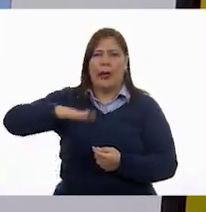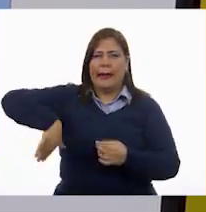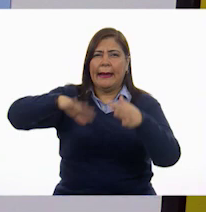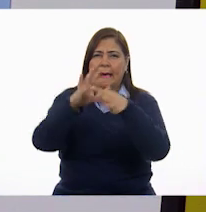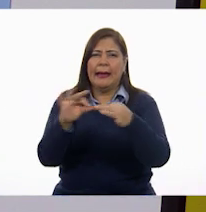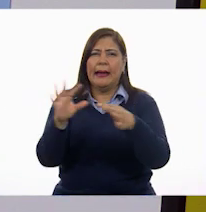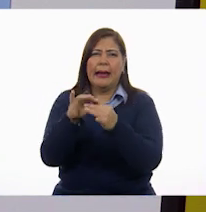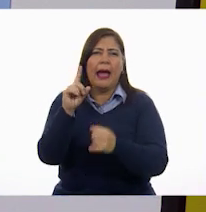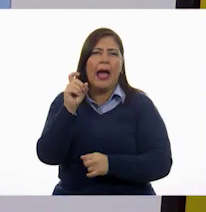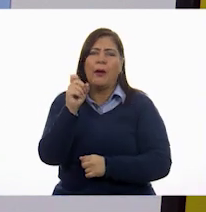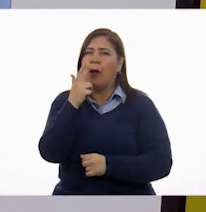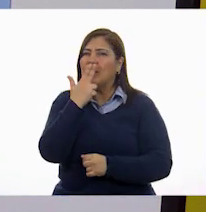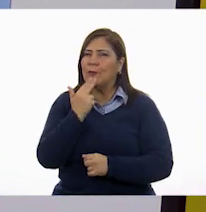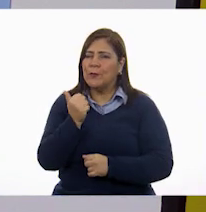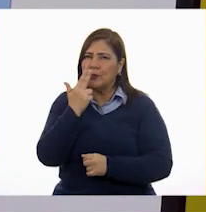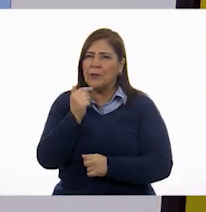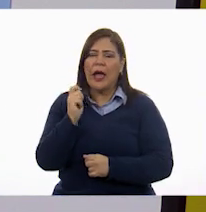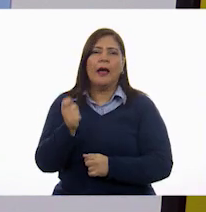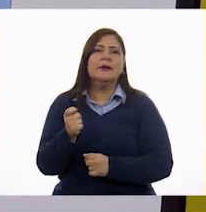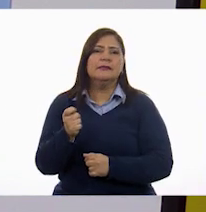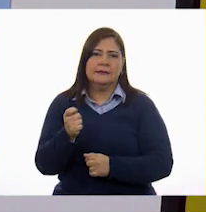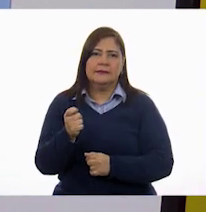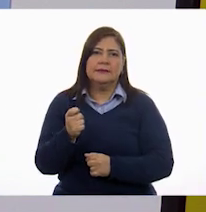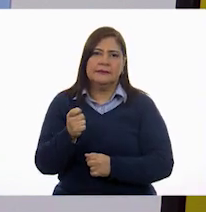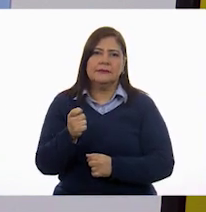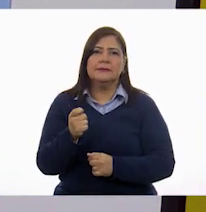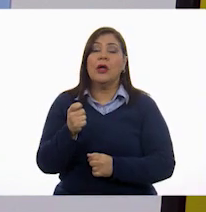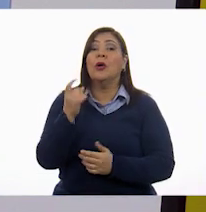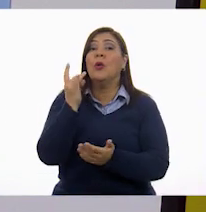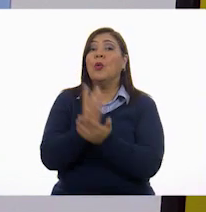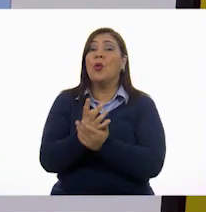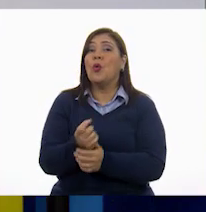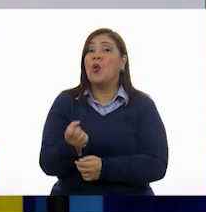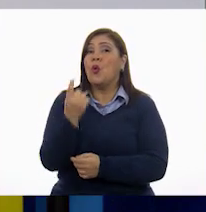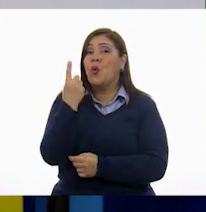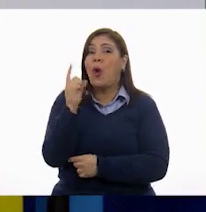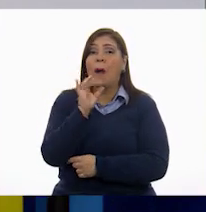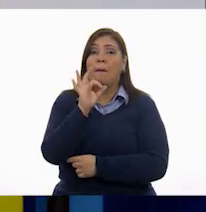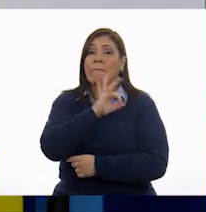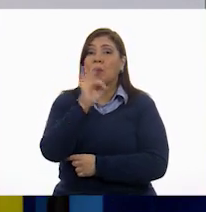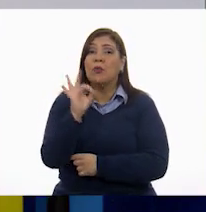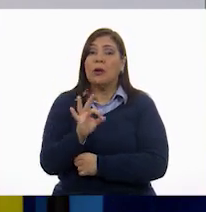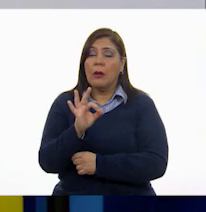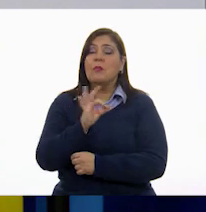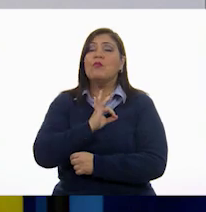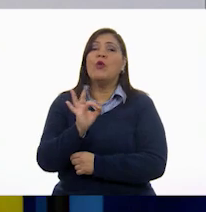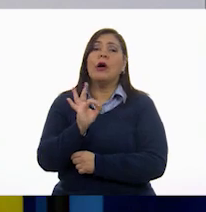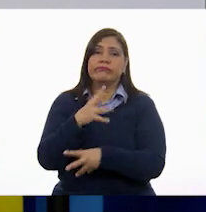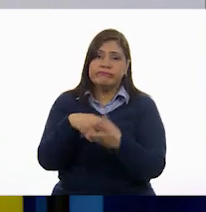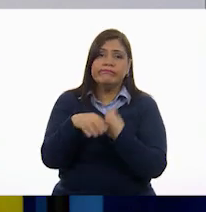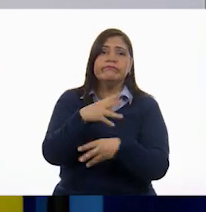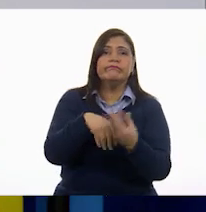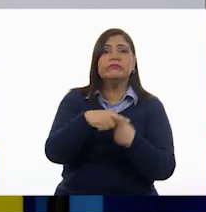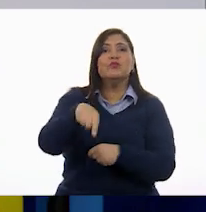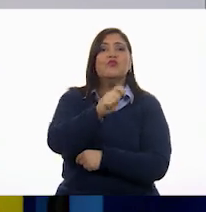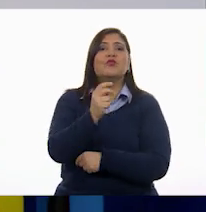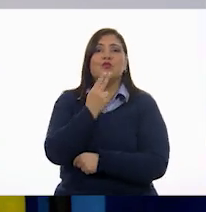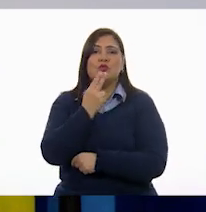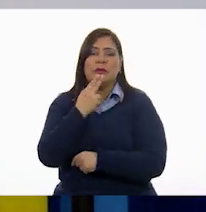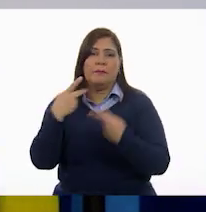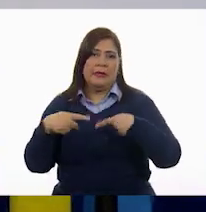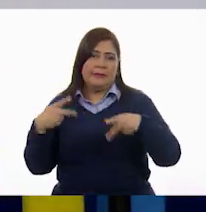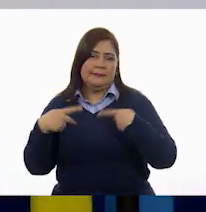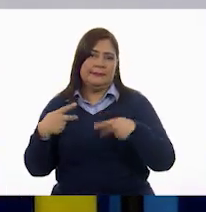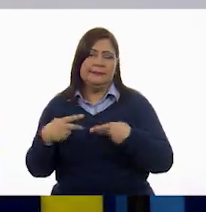mencionando de agua dulce, solamente el 1% es utilizable para el ser humano. Por eso